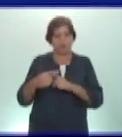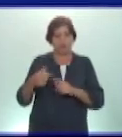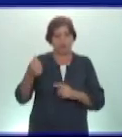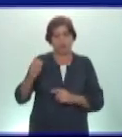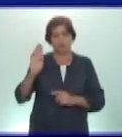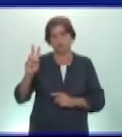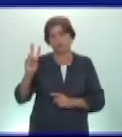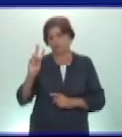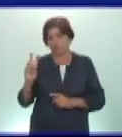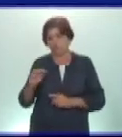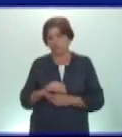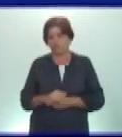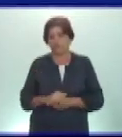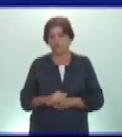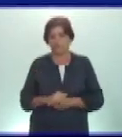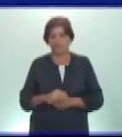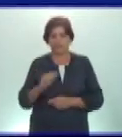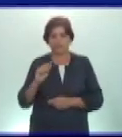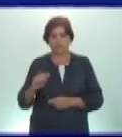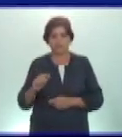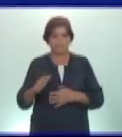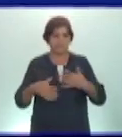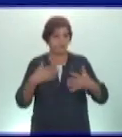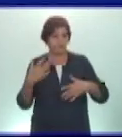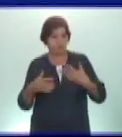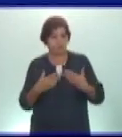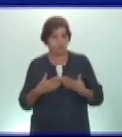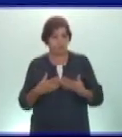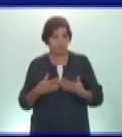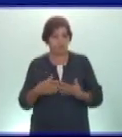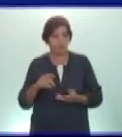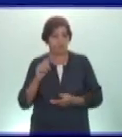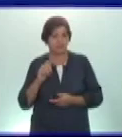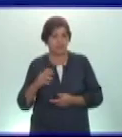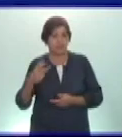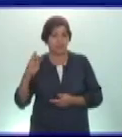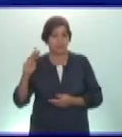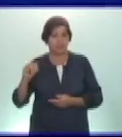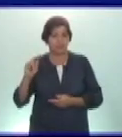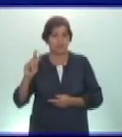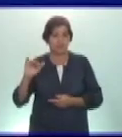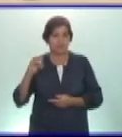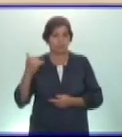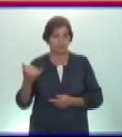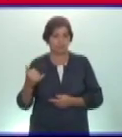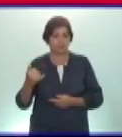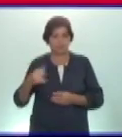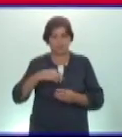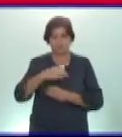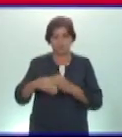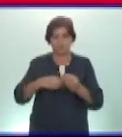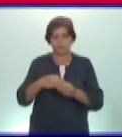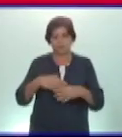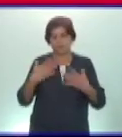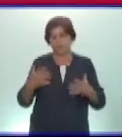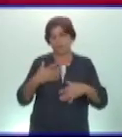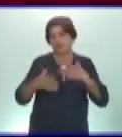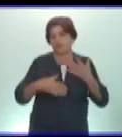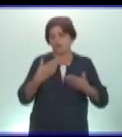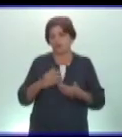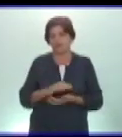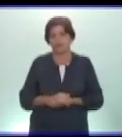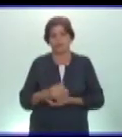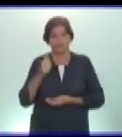mal. Y está muy contento. En este caso, muy modifica a contento. Muy bien.